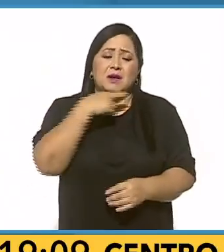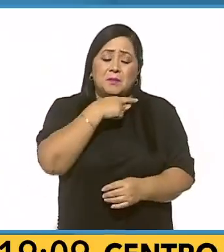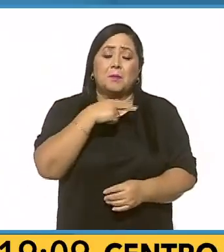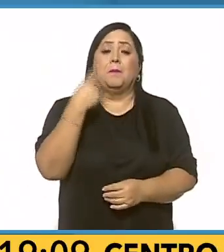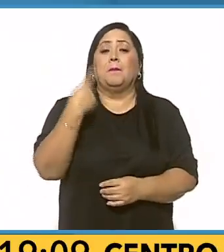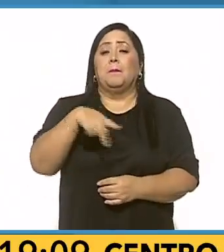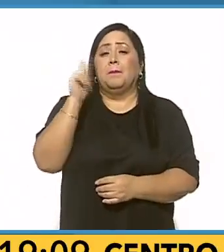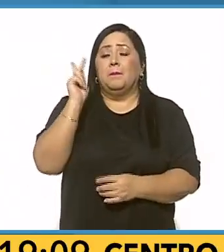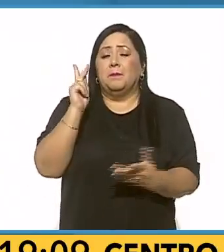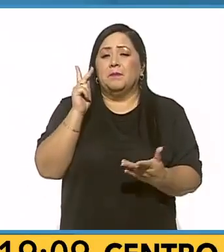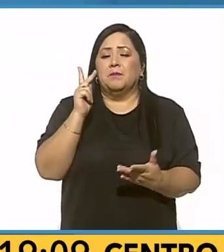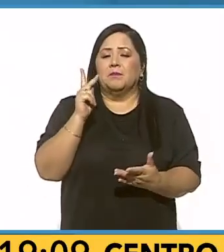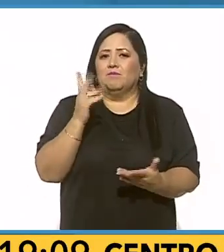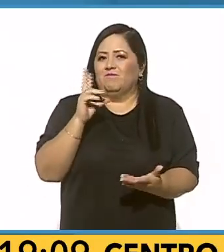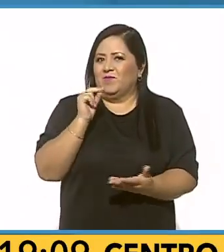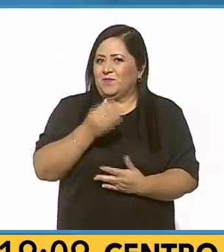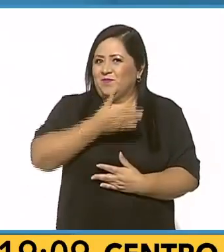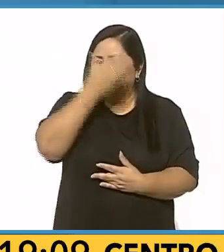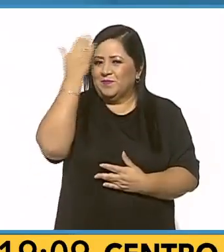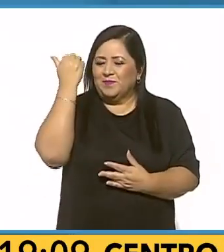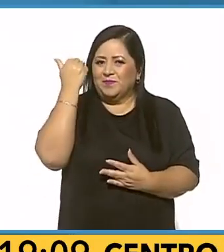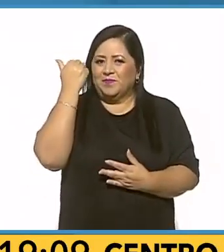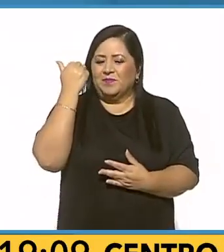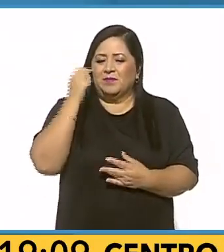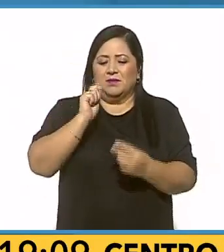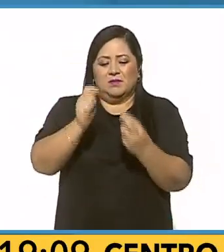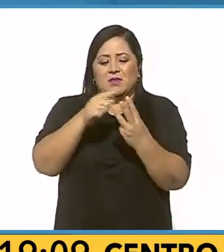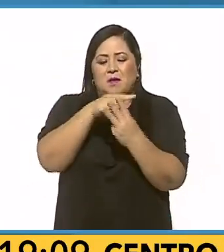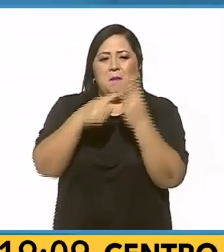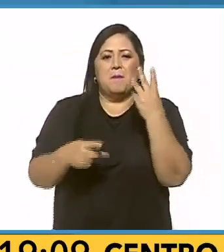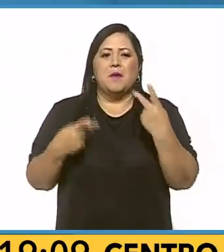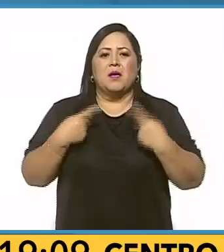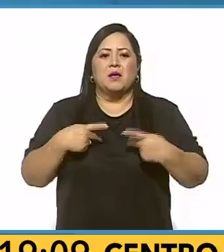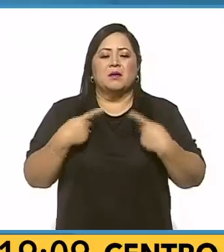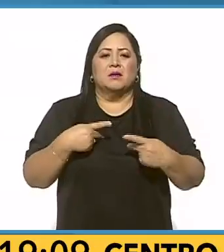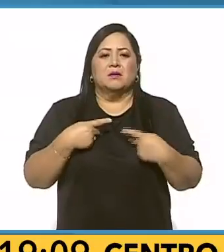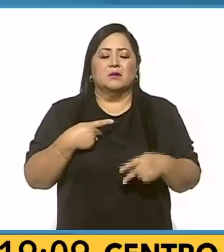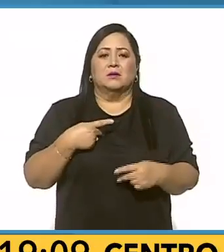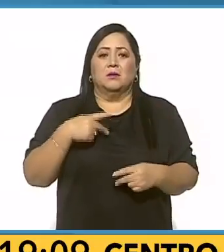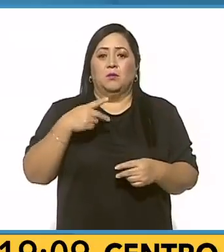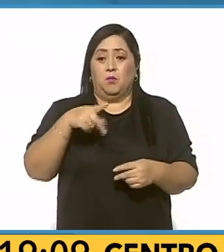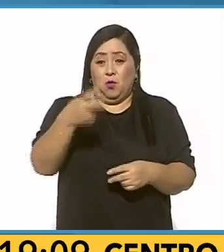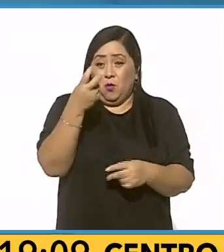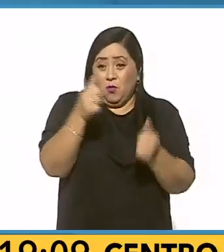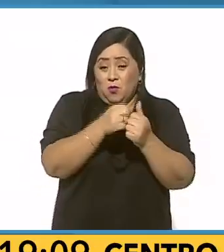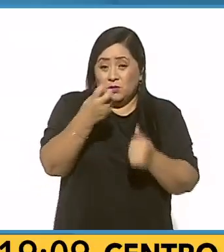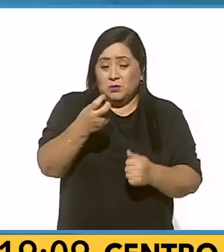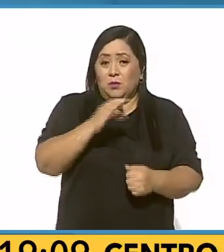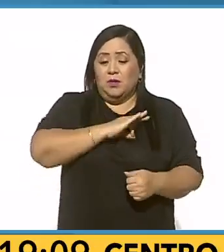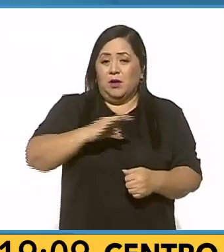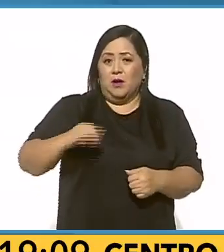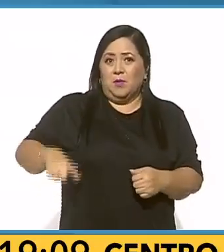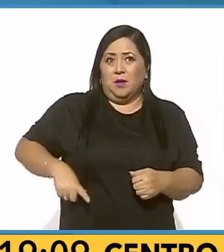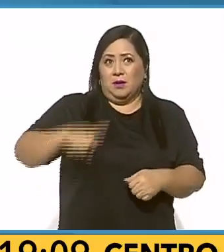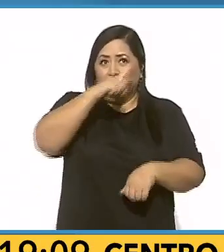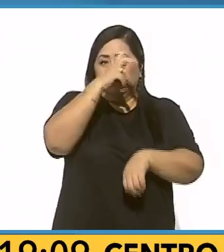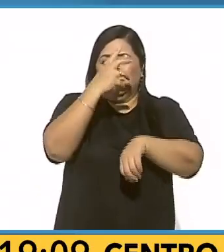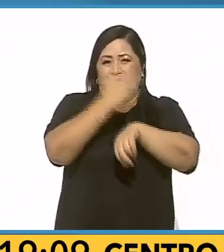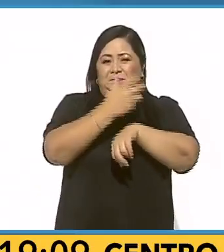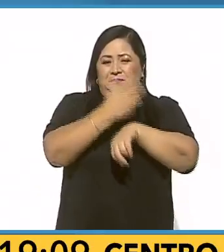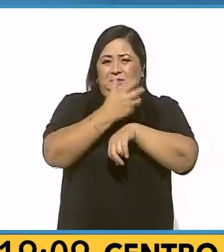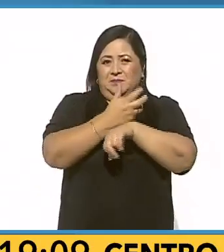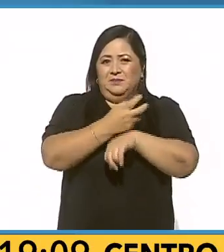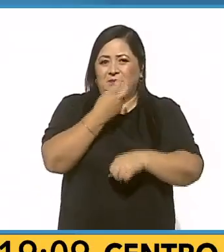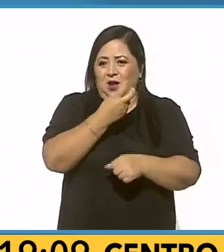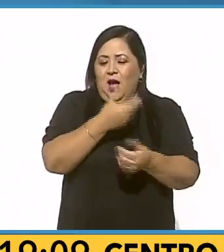ser demasiado poco, dado el nivel de estas personas, que solamente con eso el gobierno del presidente Donald Trump estuviera accediendo a dar